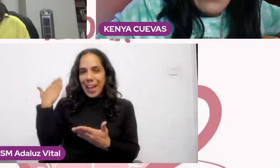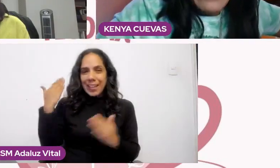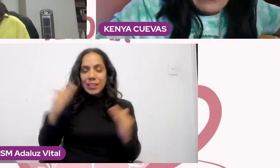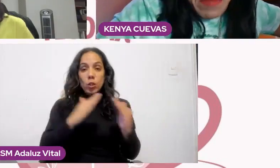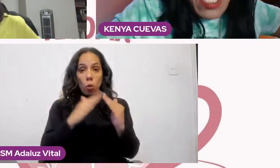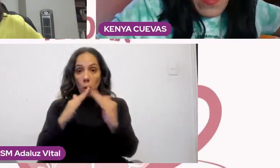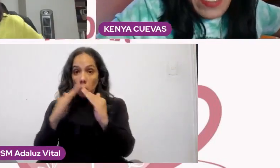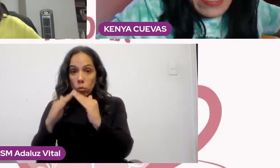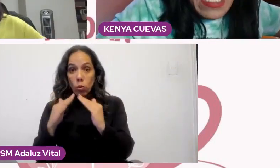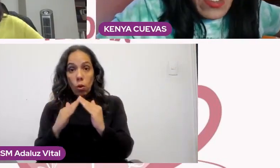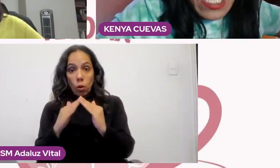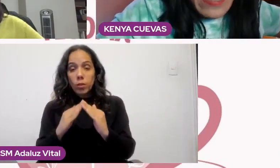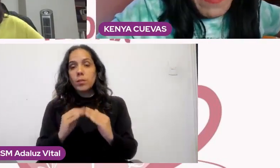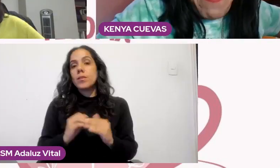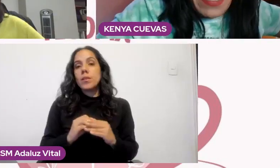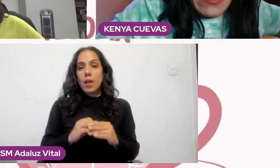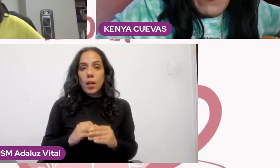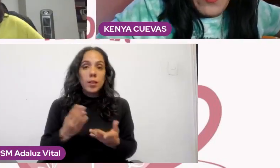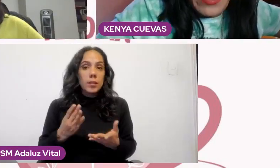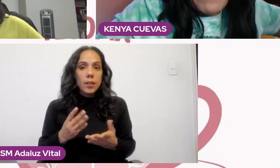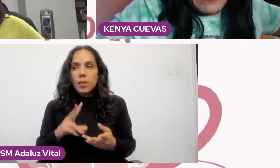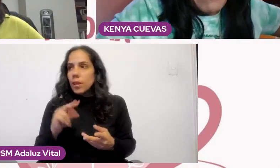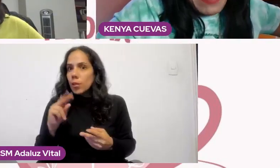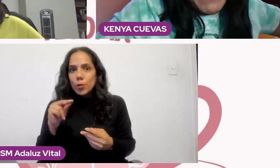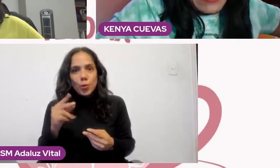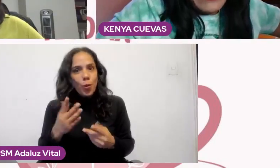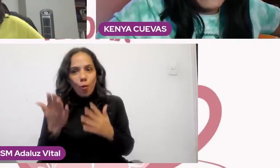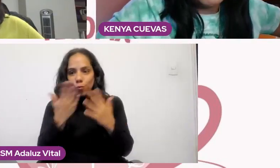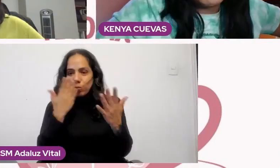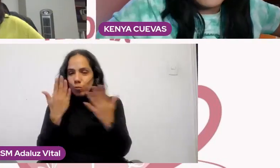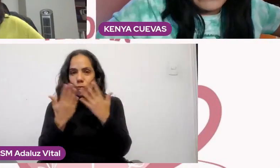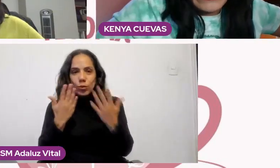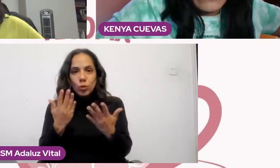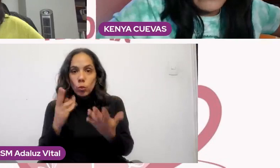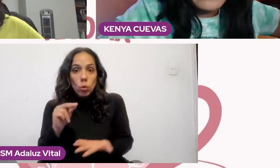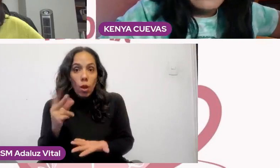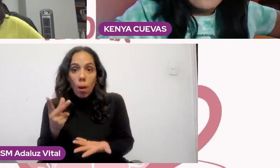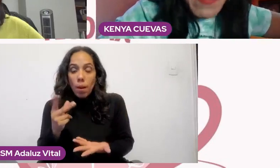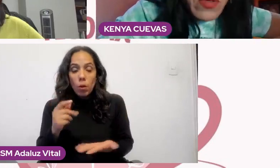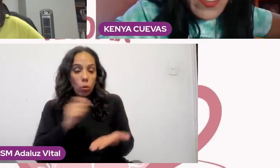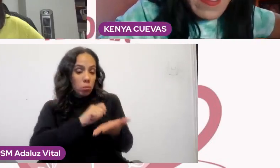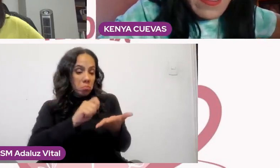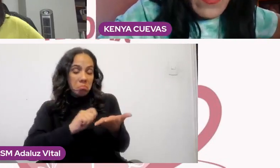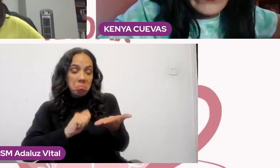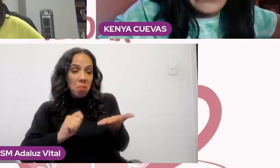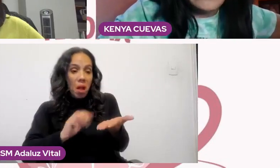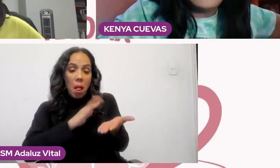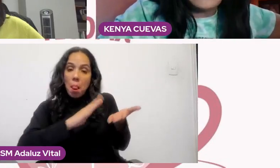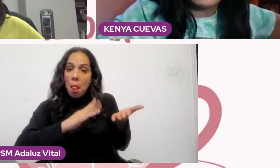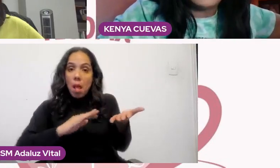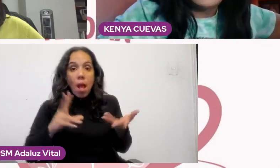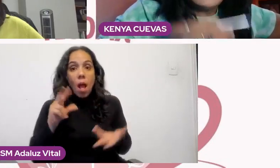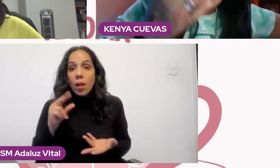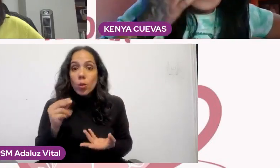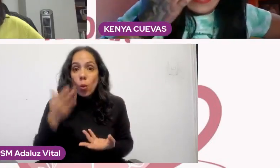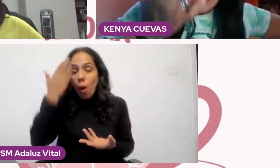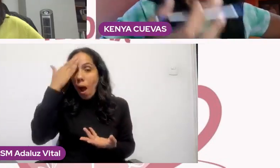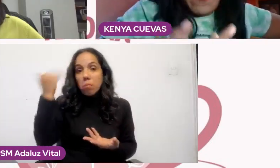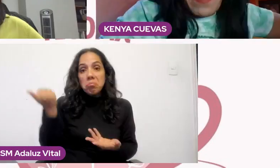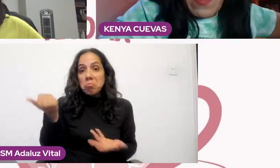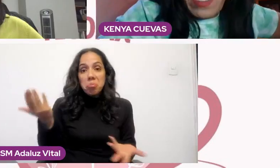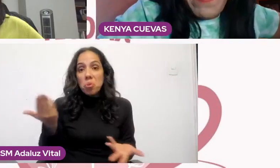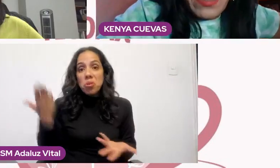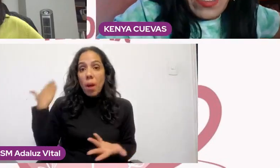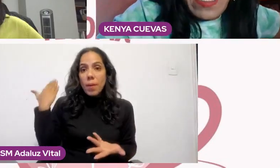escribir. También yo me he tenido que ir preparando porque para mí también ha sido un proceso de búsqueda de justicia, ¿no? En el